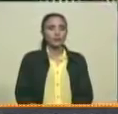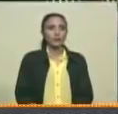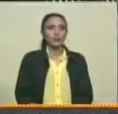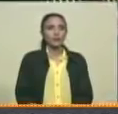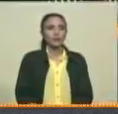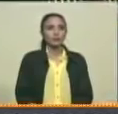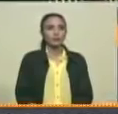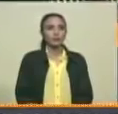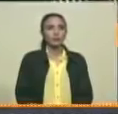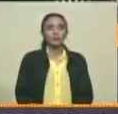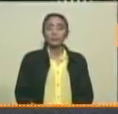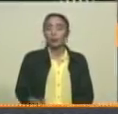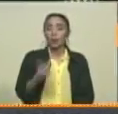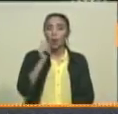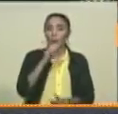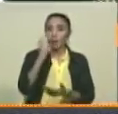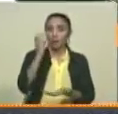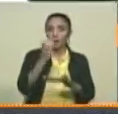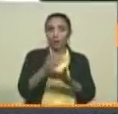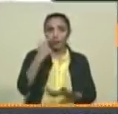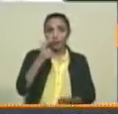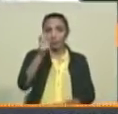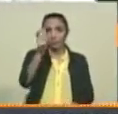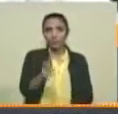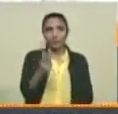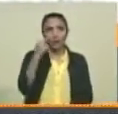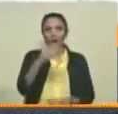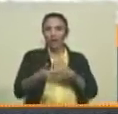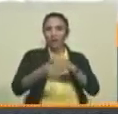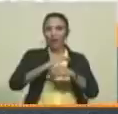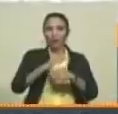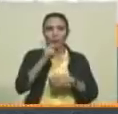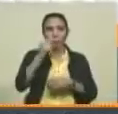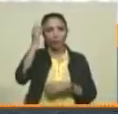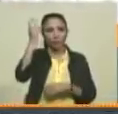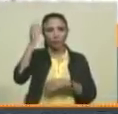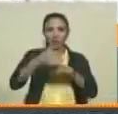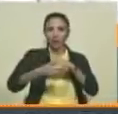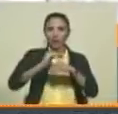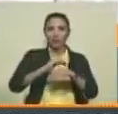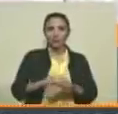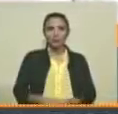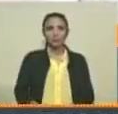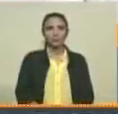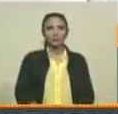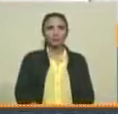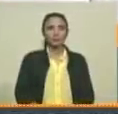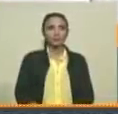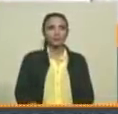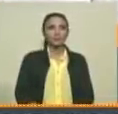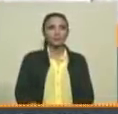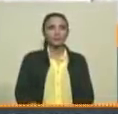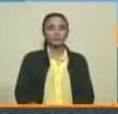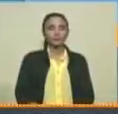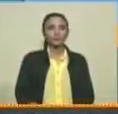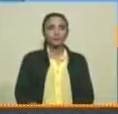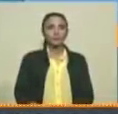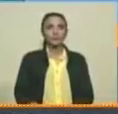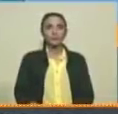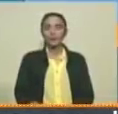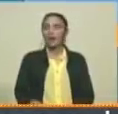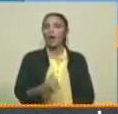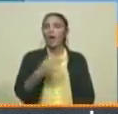Rubén Molina de Katia, mira, ese que está ahí, mira, Calvito, Rubén Molina. vive en la Laguna